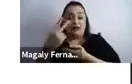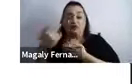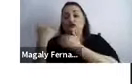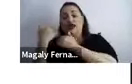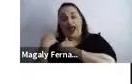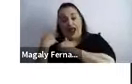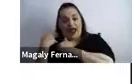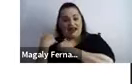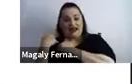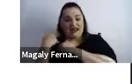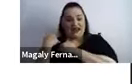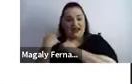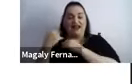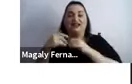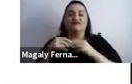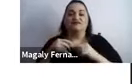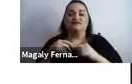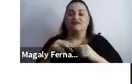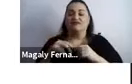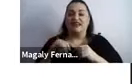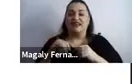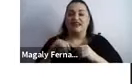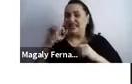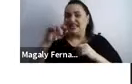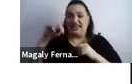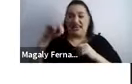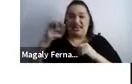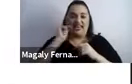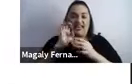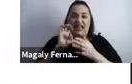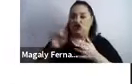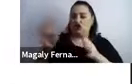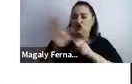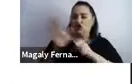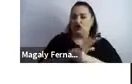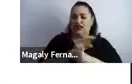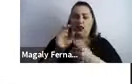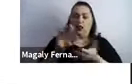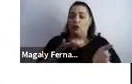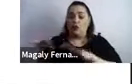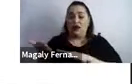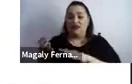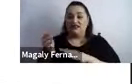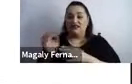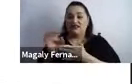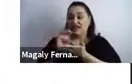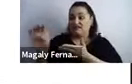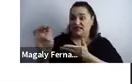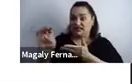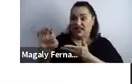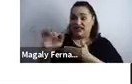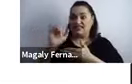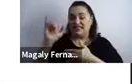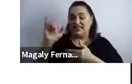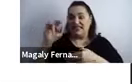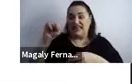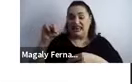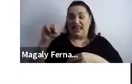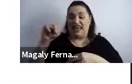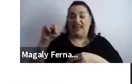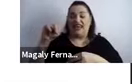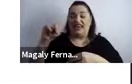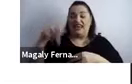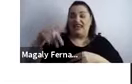relativa de inequidad, el total de muertes evitables y la proporción, la carga relativa de inequidad,